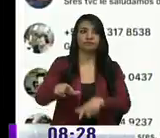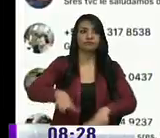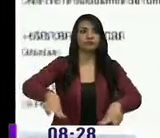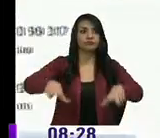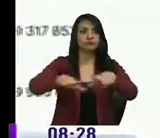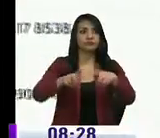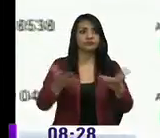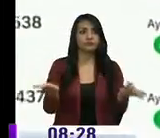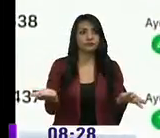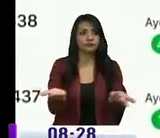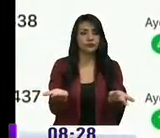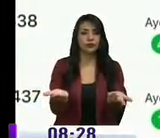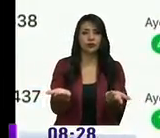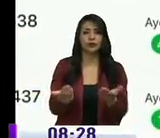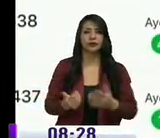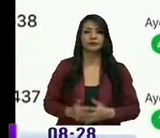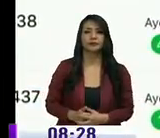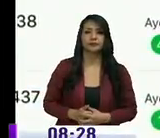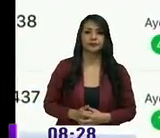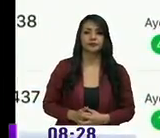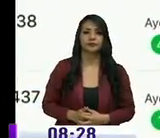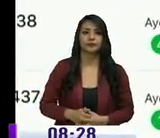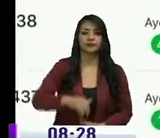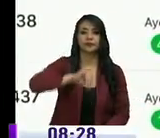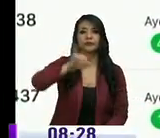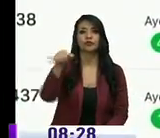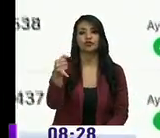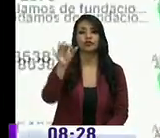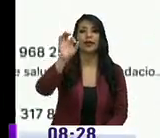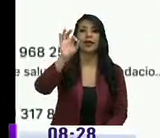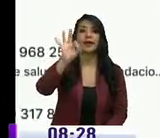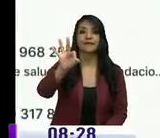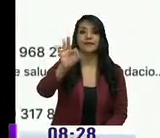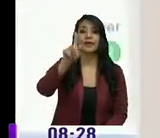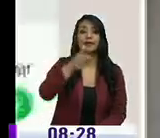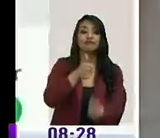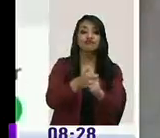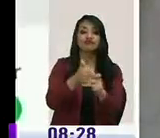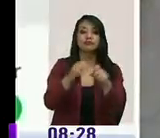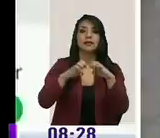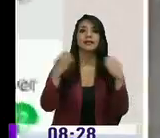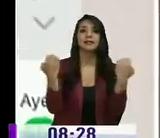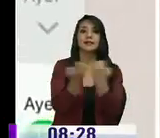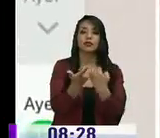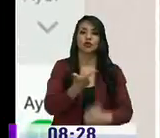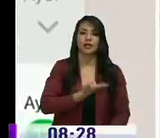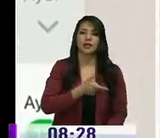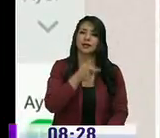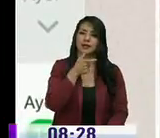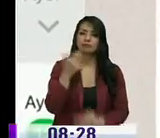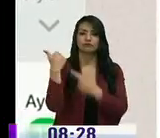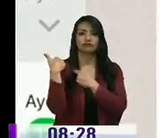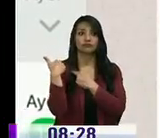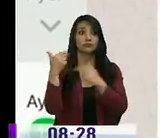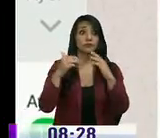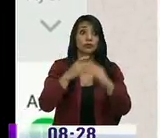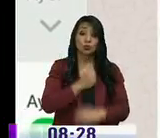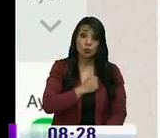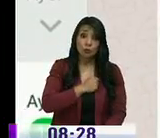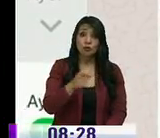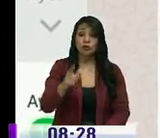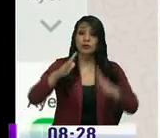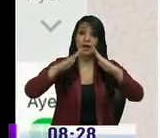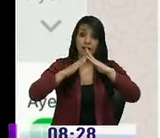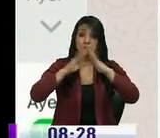a la calle John F. Kennedy, una cuadra del estadio La Liguita. A quien corresponda, pues el frentero, y si el frentero no